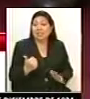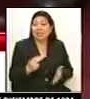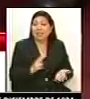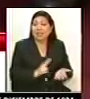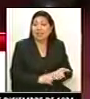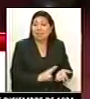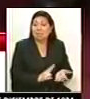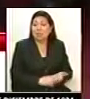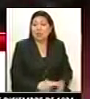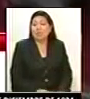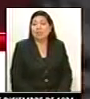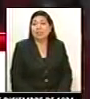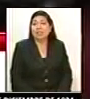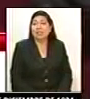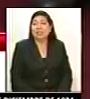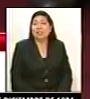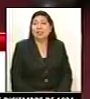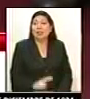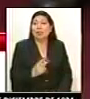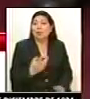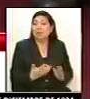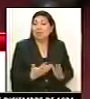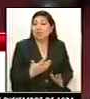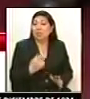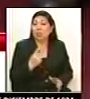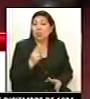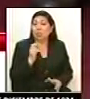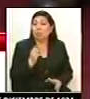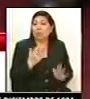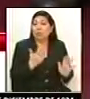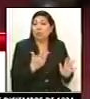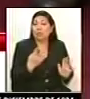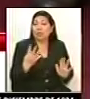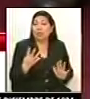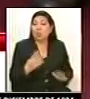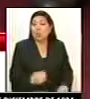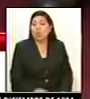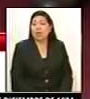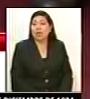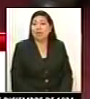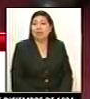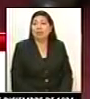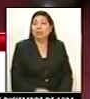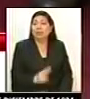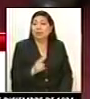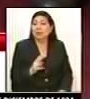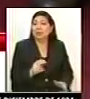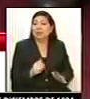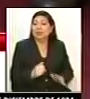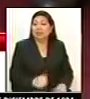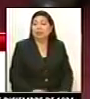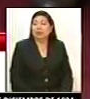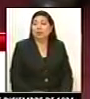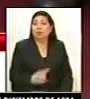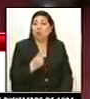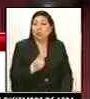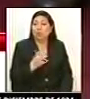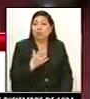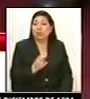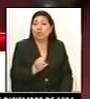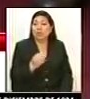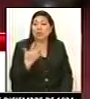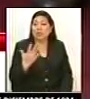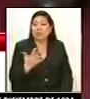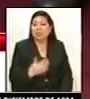tributación. Tasa efectiva el 2015, 1.89. Tasa efectiva el 2016,